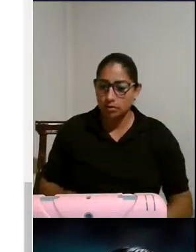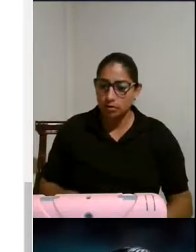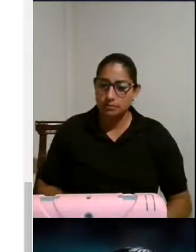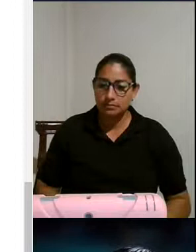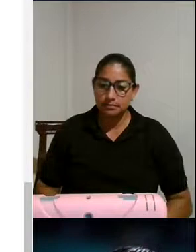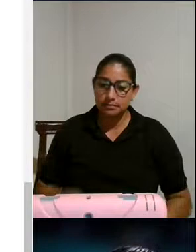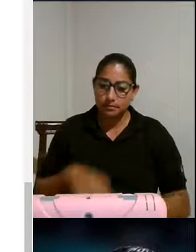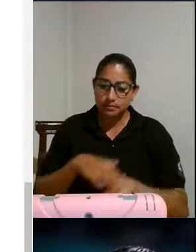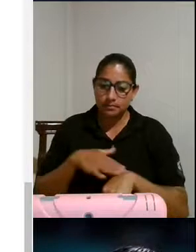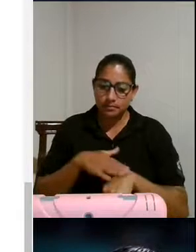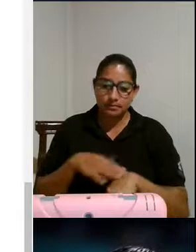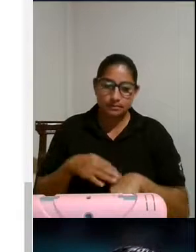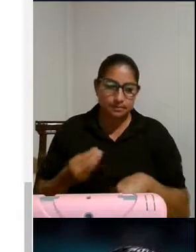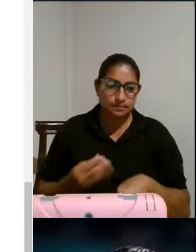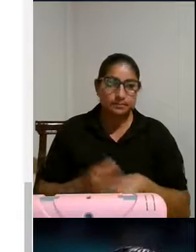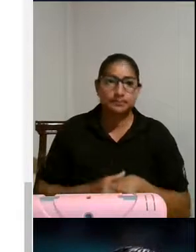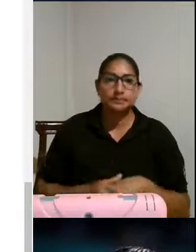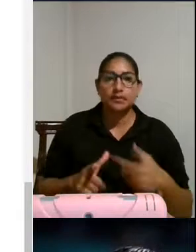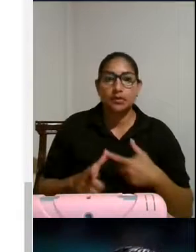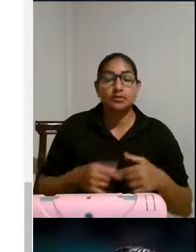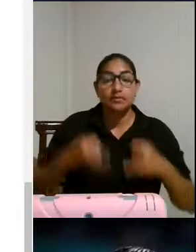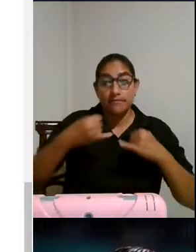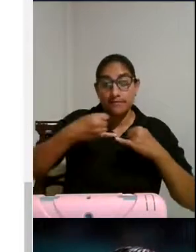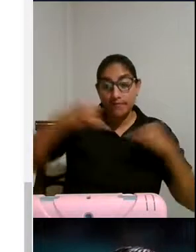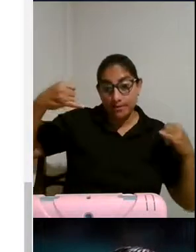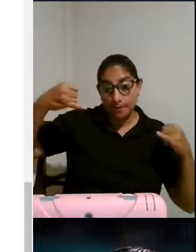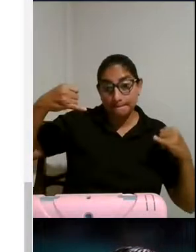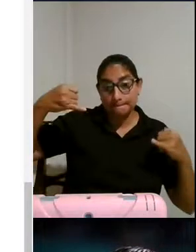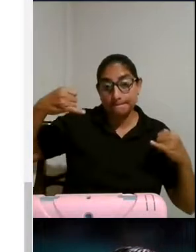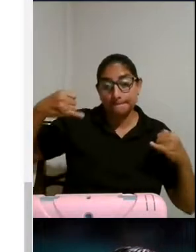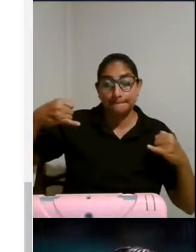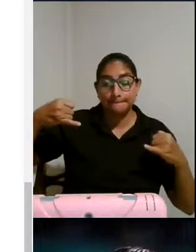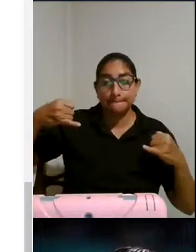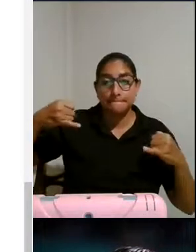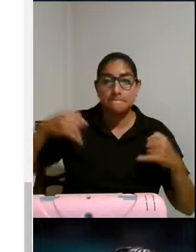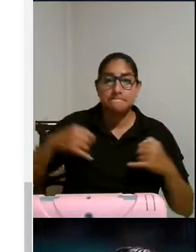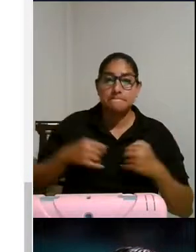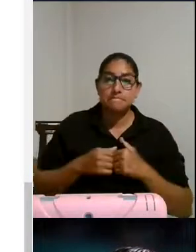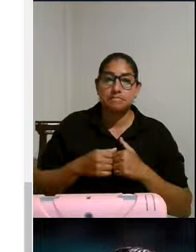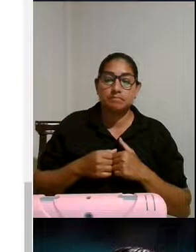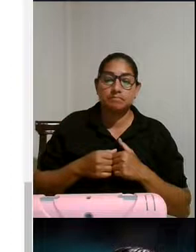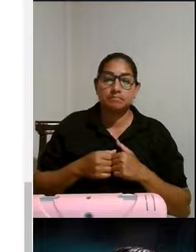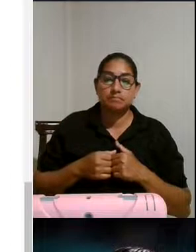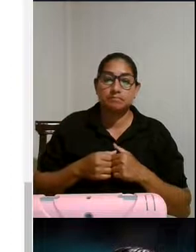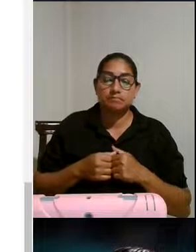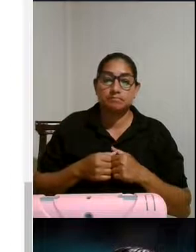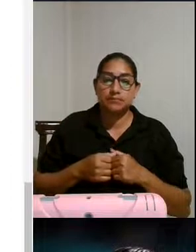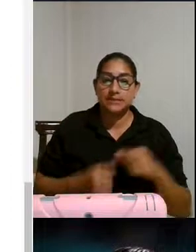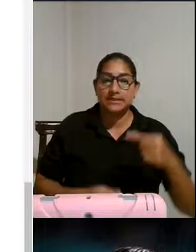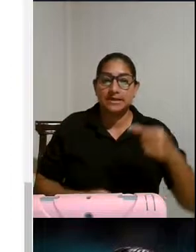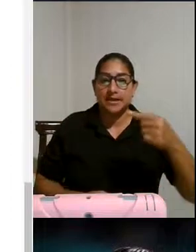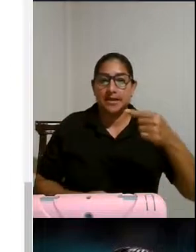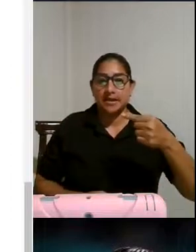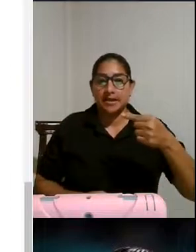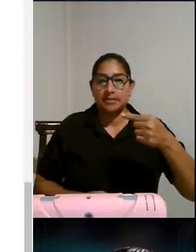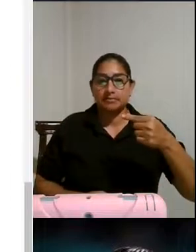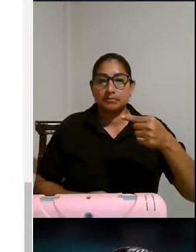mismo, ¿para qué? Para que esta recta, la que tenemos aquí, G, que es